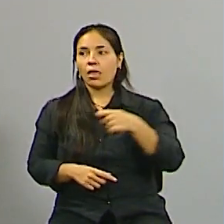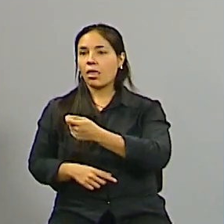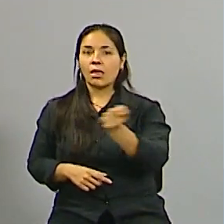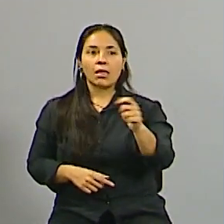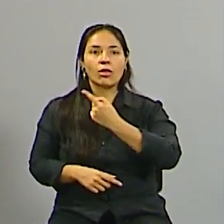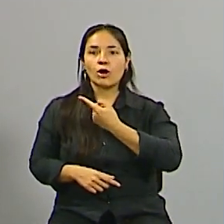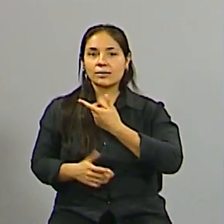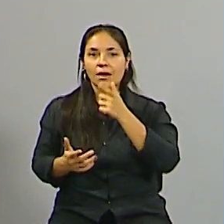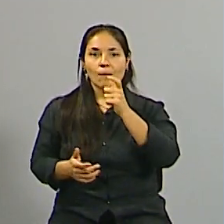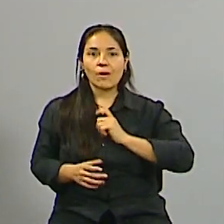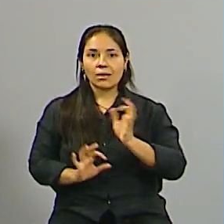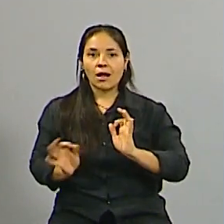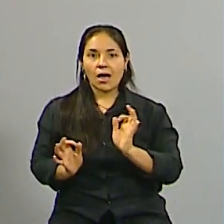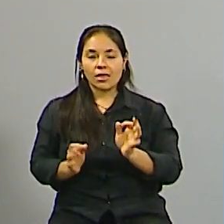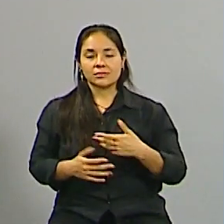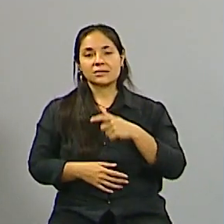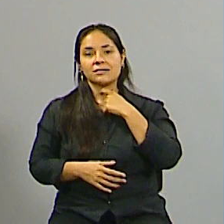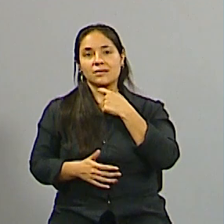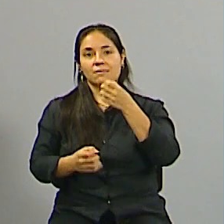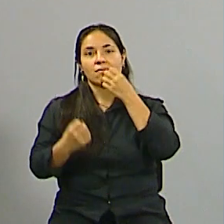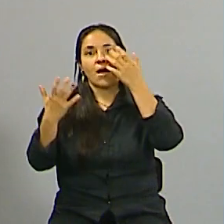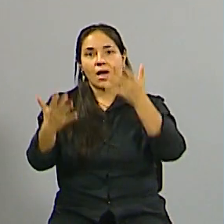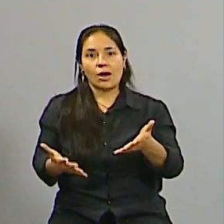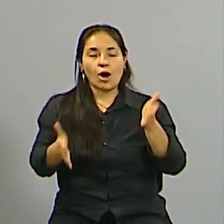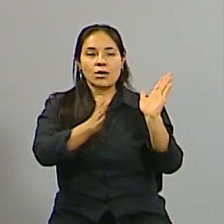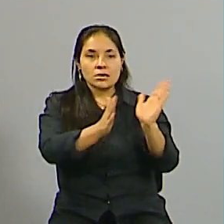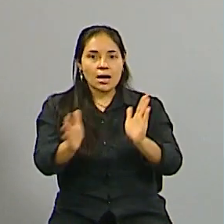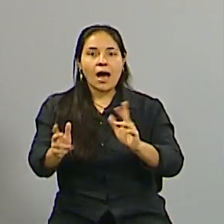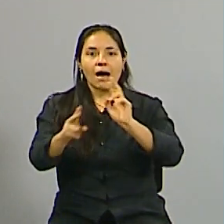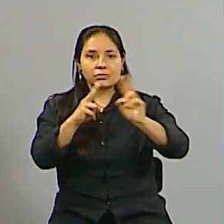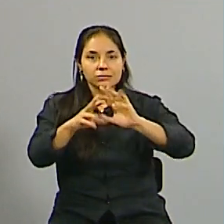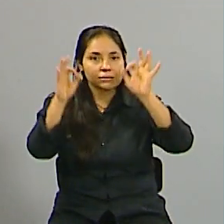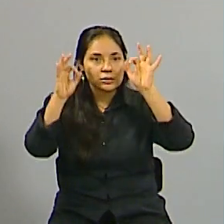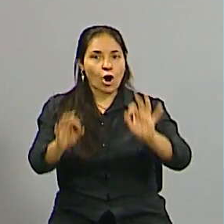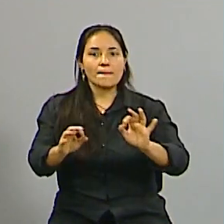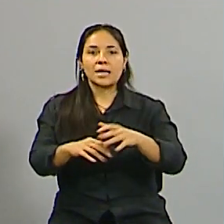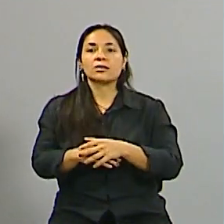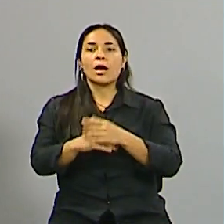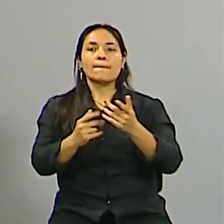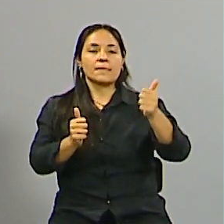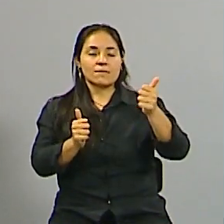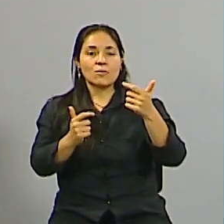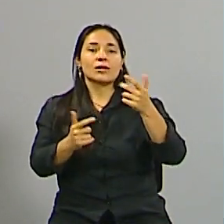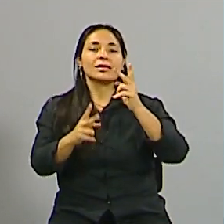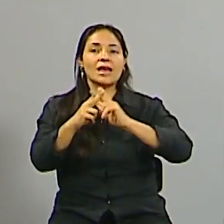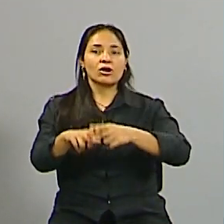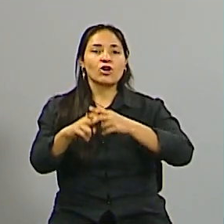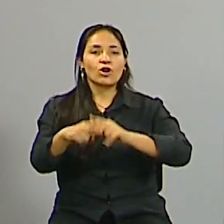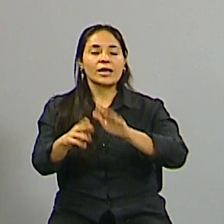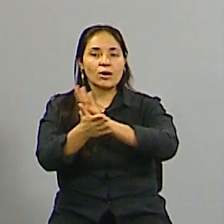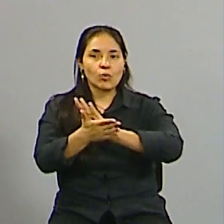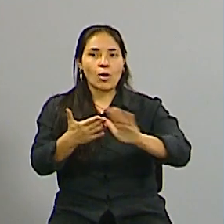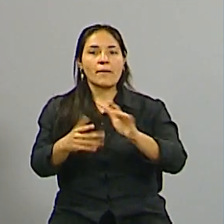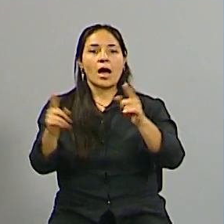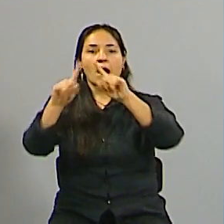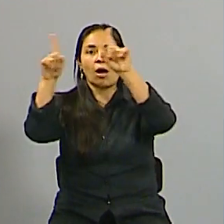Es modernizar el Estado, como lo tenemos en los departamentos vecinos, acompañado de nuevas tecnologías, con ventanilla